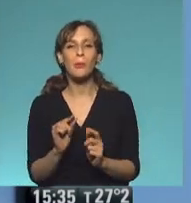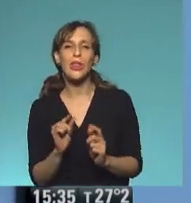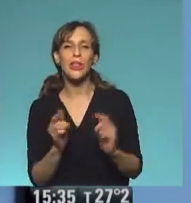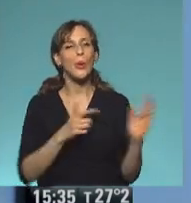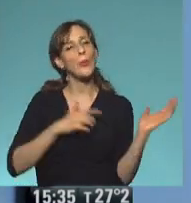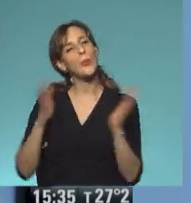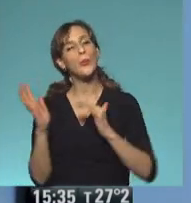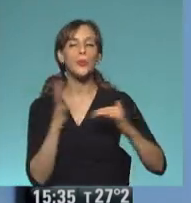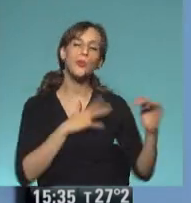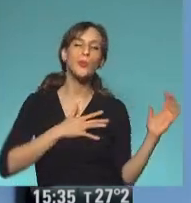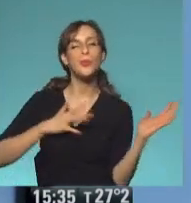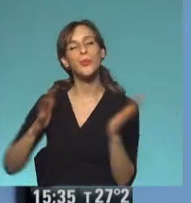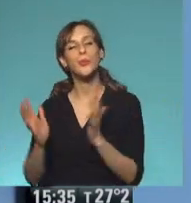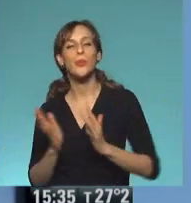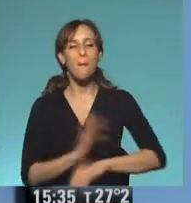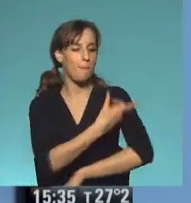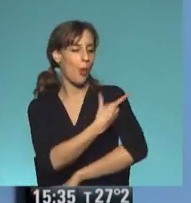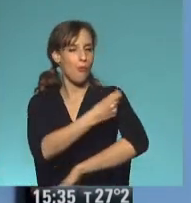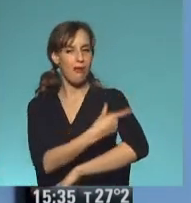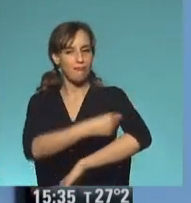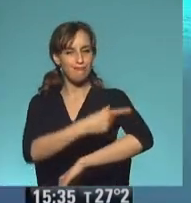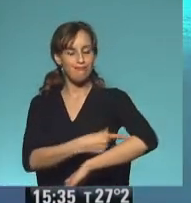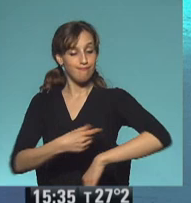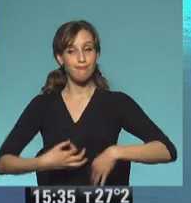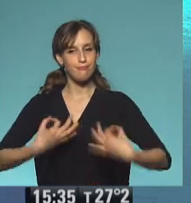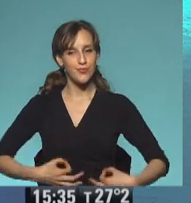otro allá, le dejara las plumas bien flu-flu.